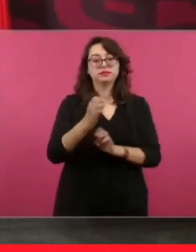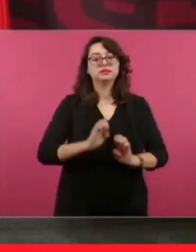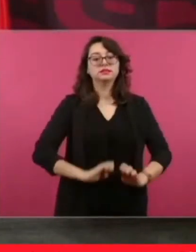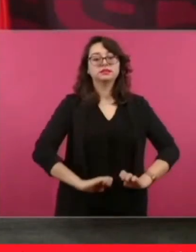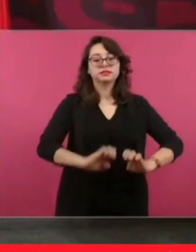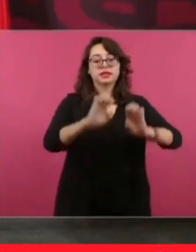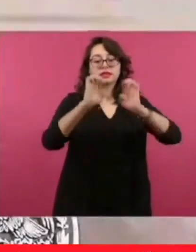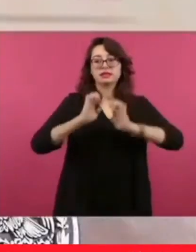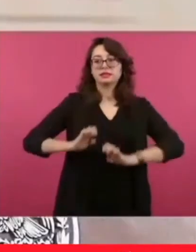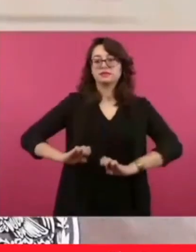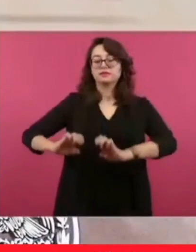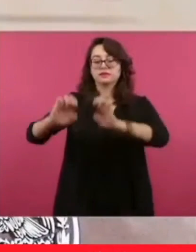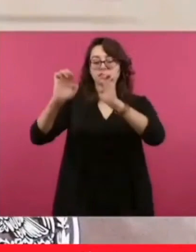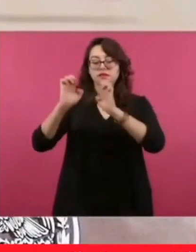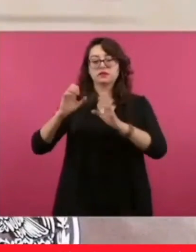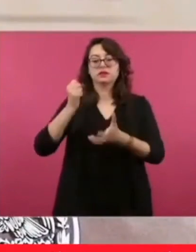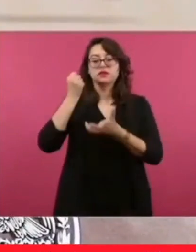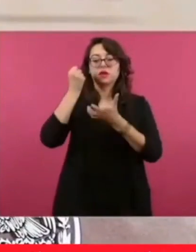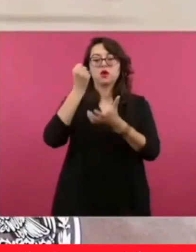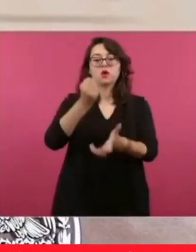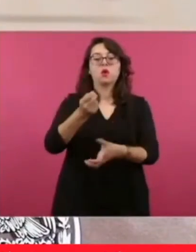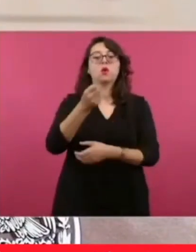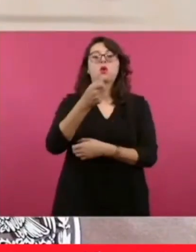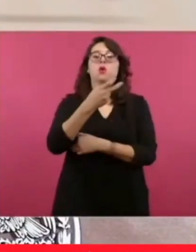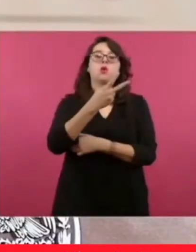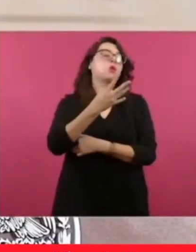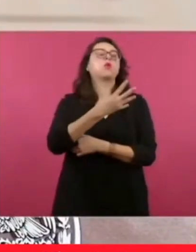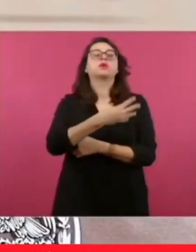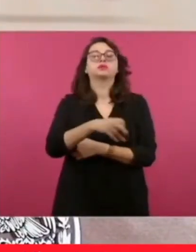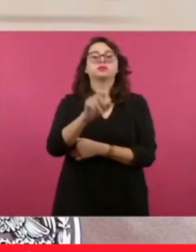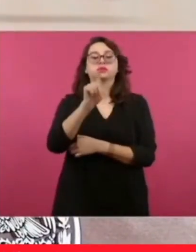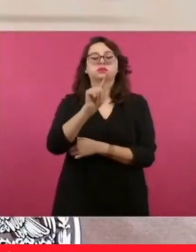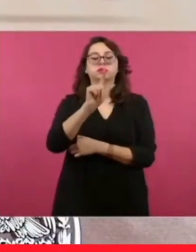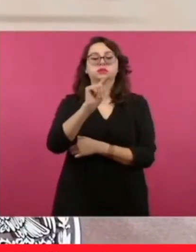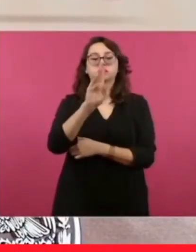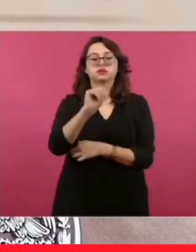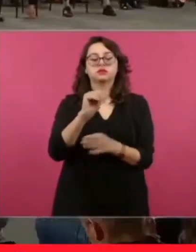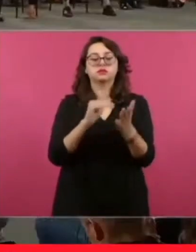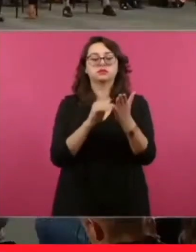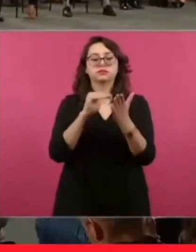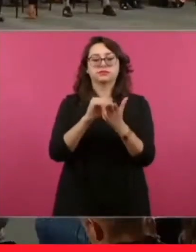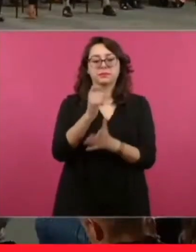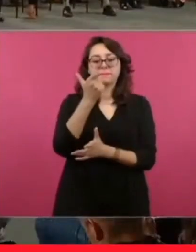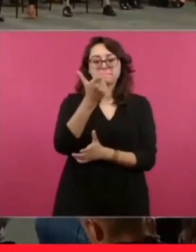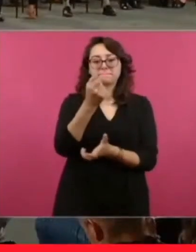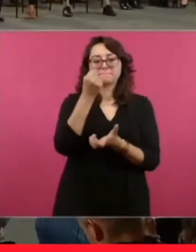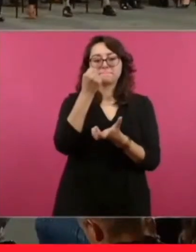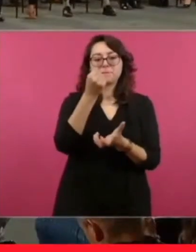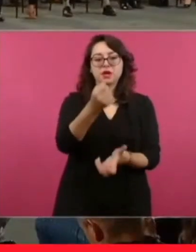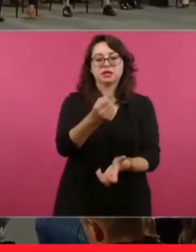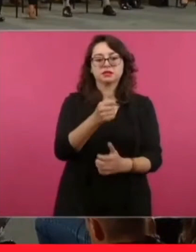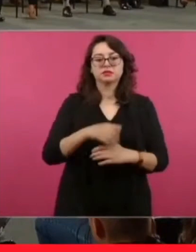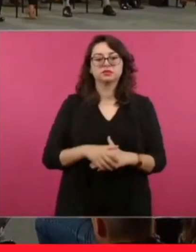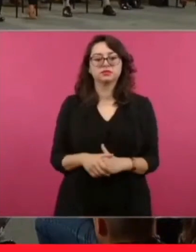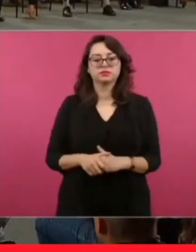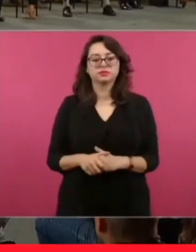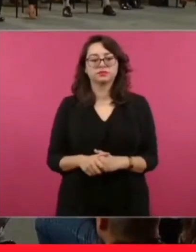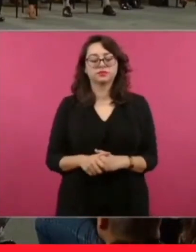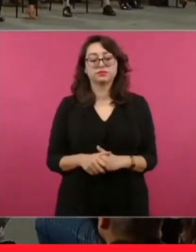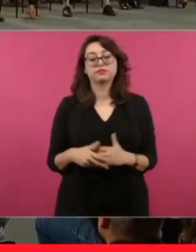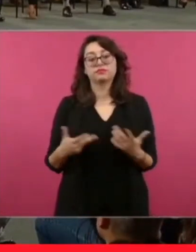con una inversión de 479 millones de pesos. Entre los inmuebles